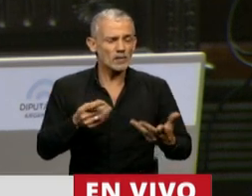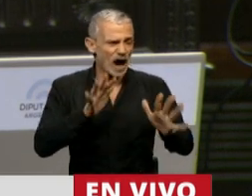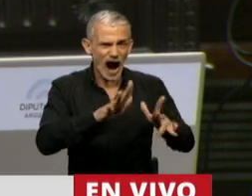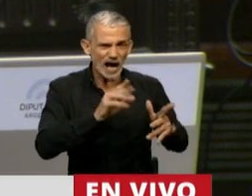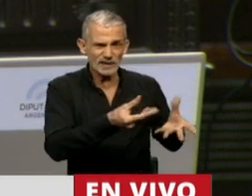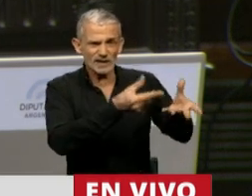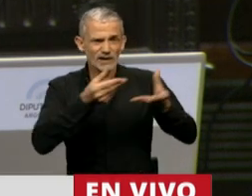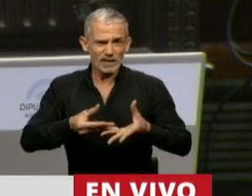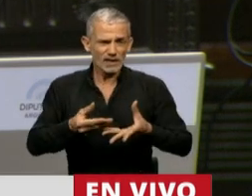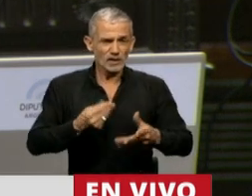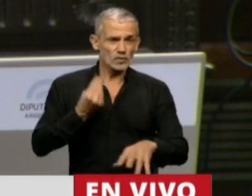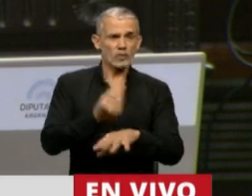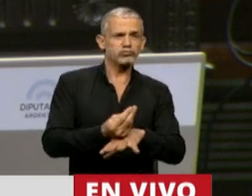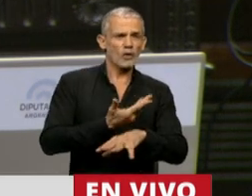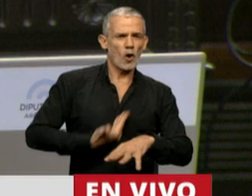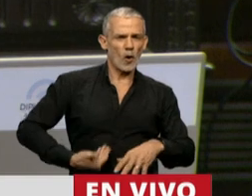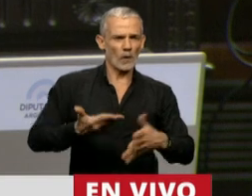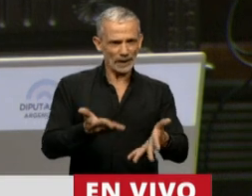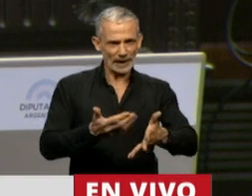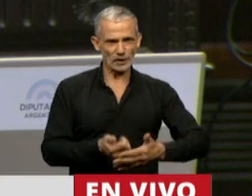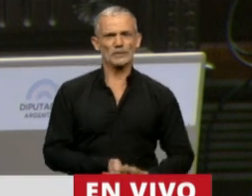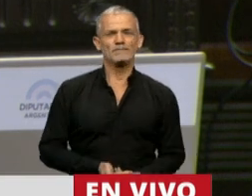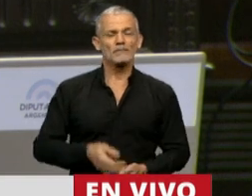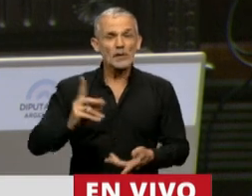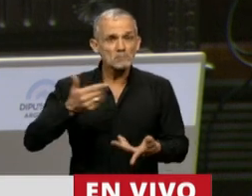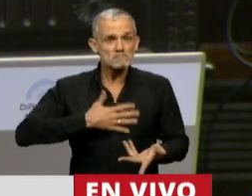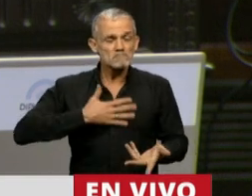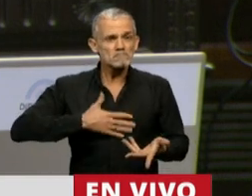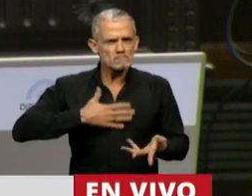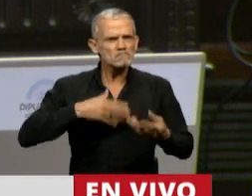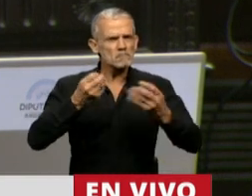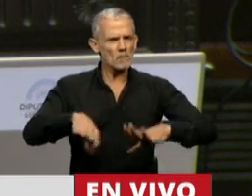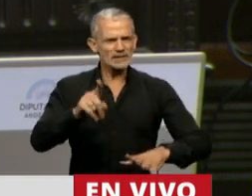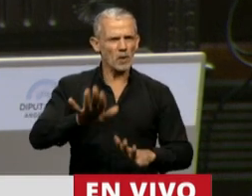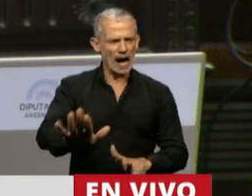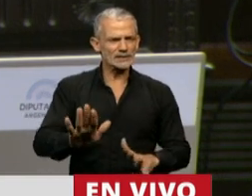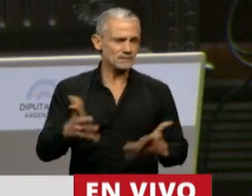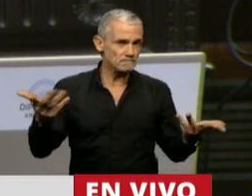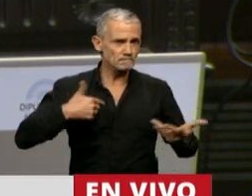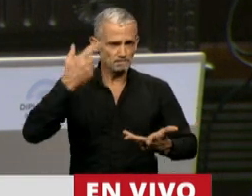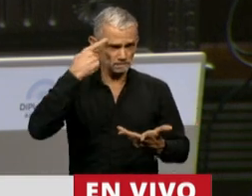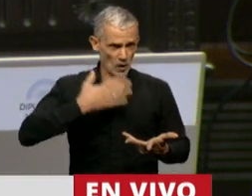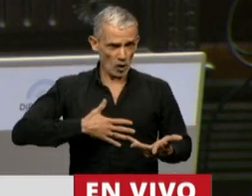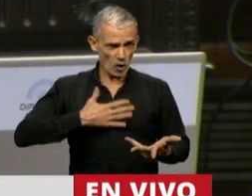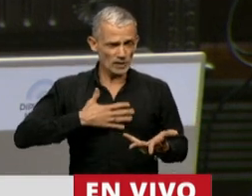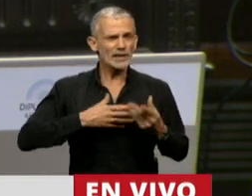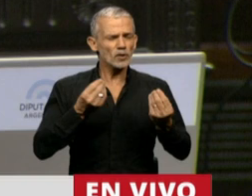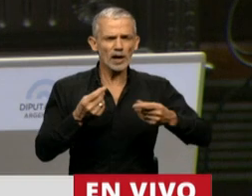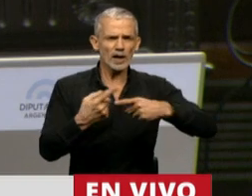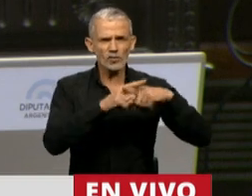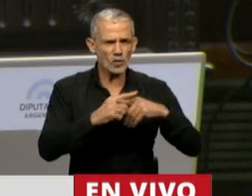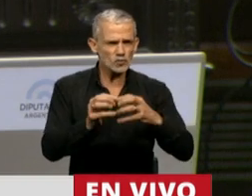situación que nos las encontramos entonces celebro que empesemos por esto celebro que